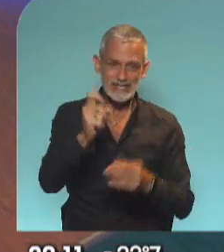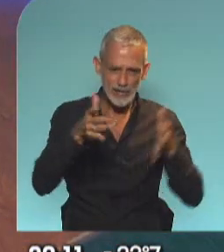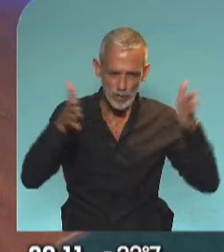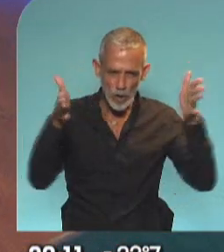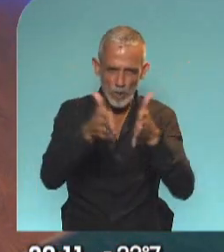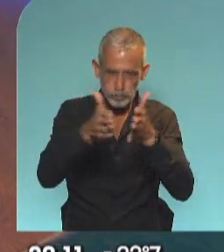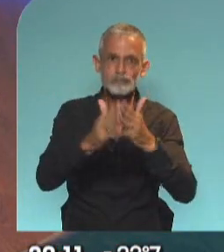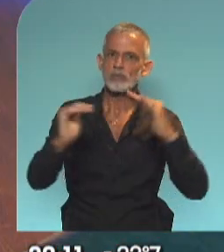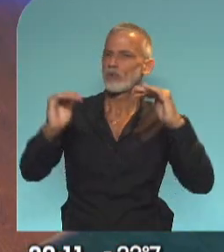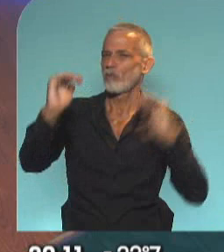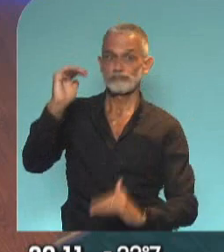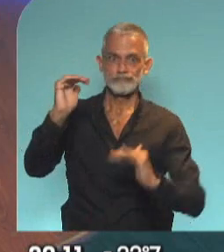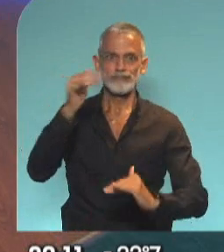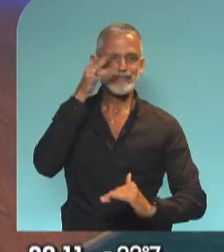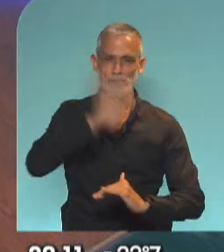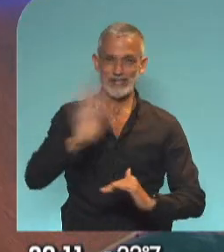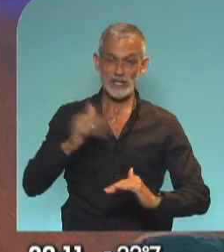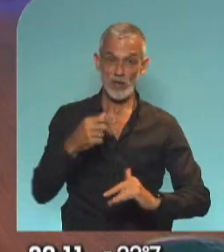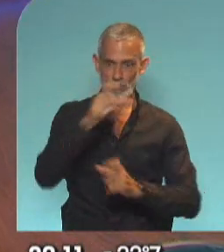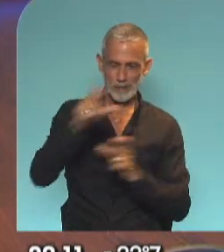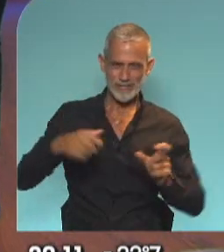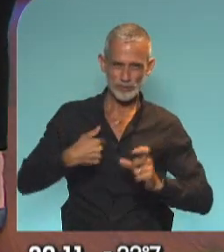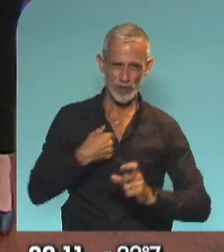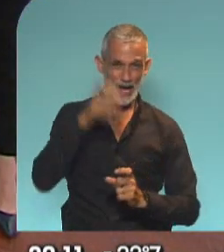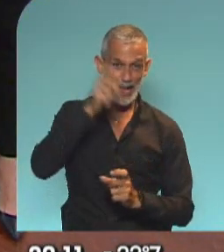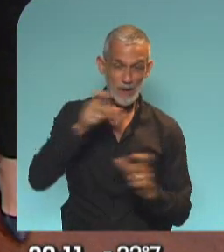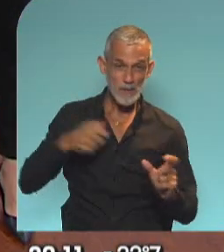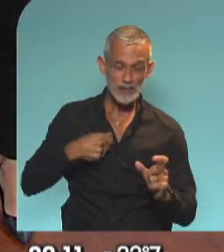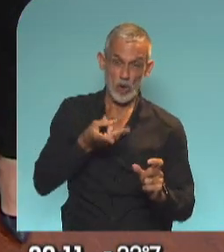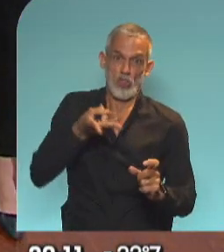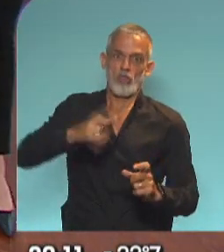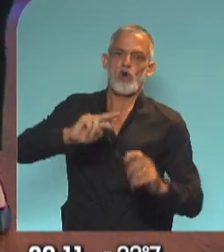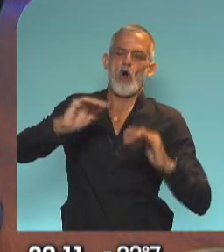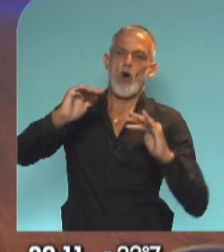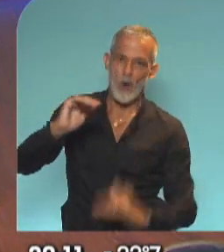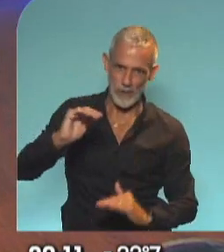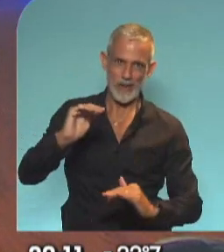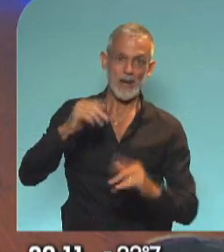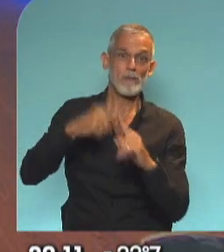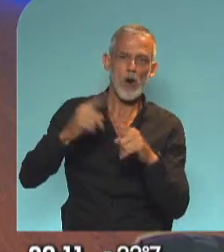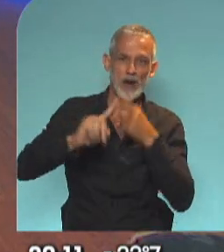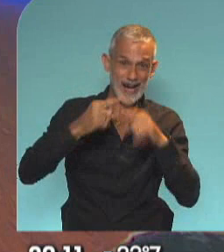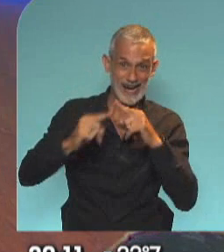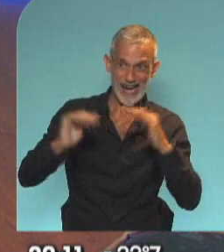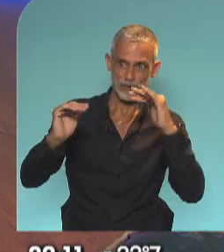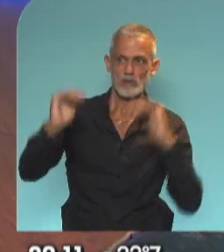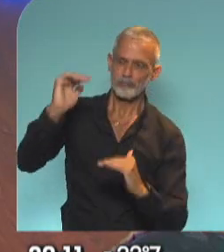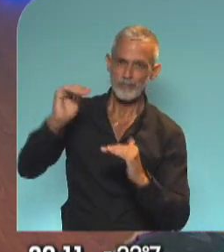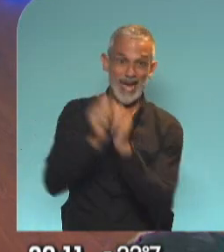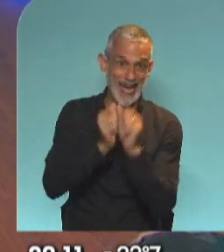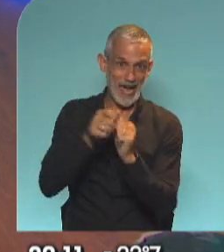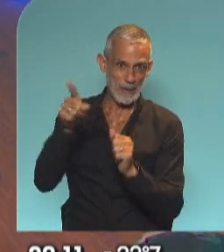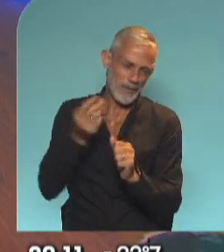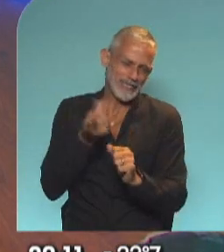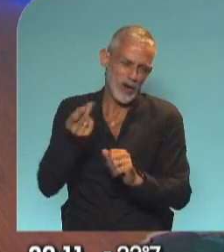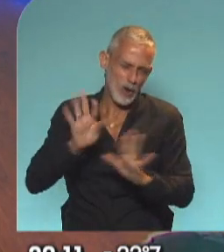como hipervulnerables, es decir, consumidores o consumidoras que se vieron doblemente afectados, no solamente por la relación desigual a la hora